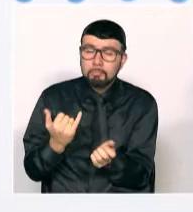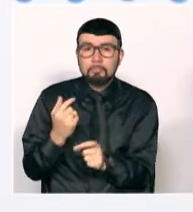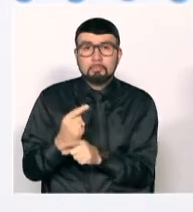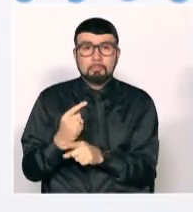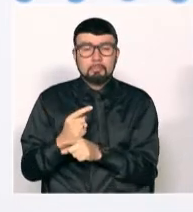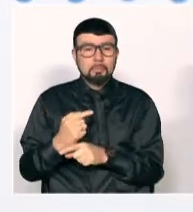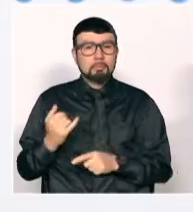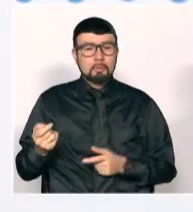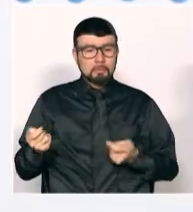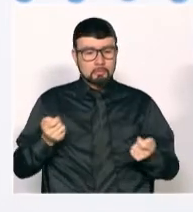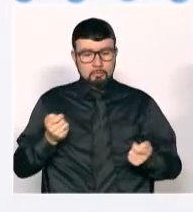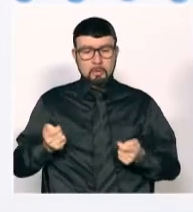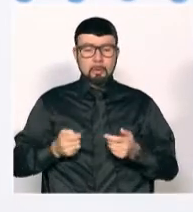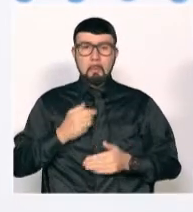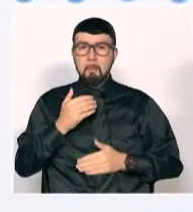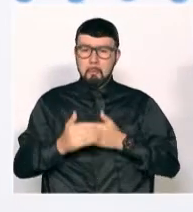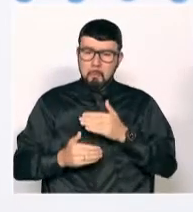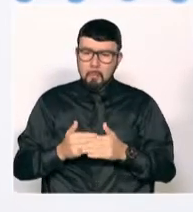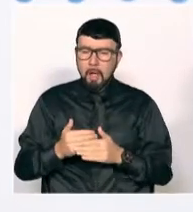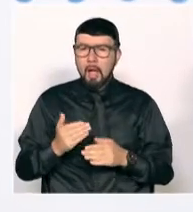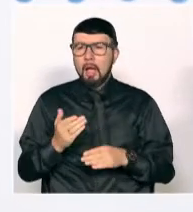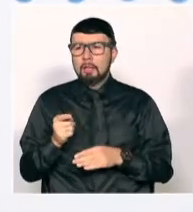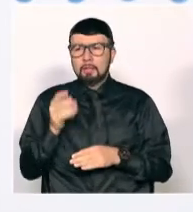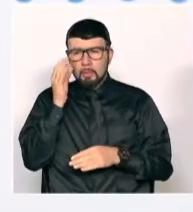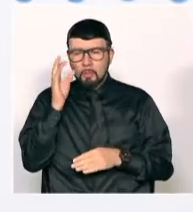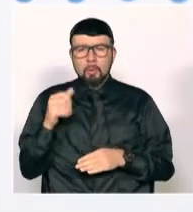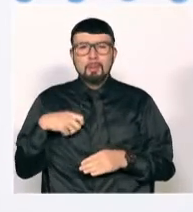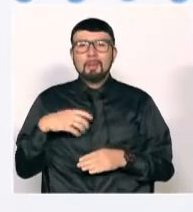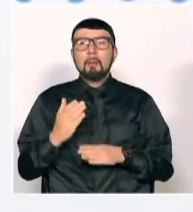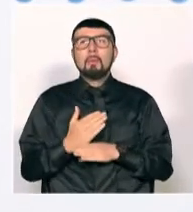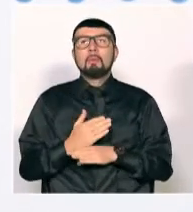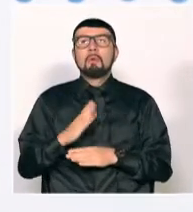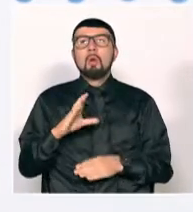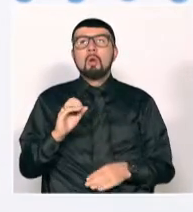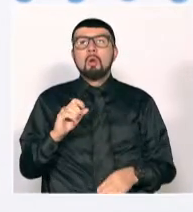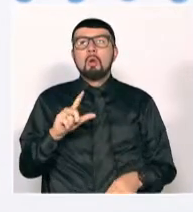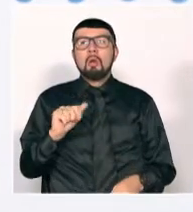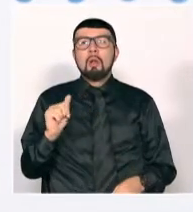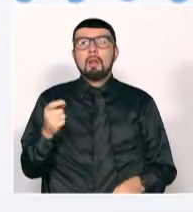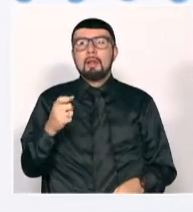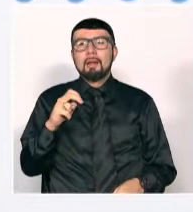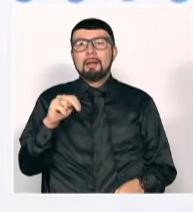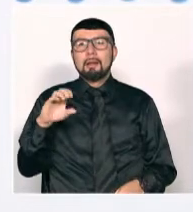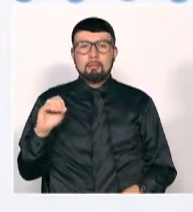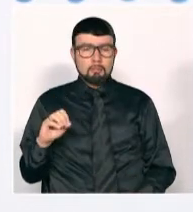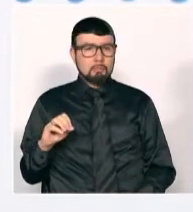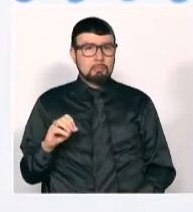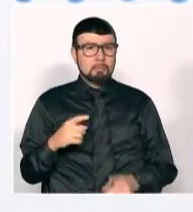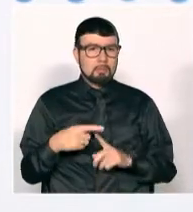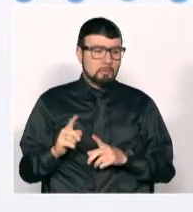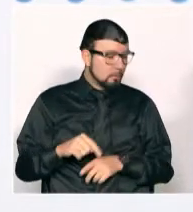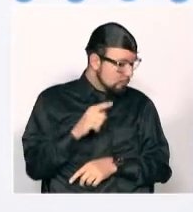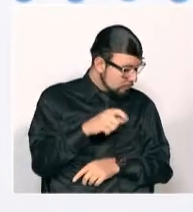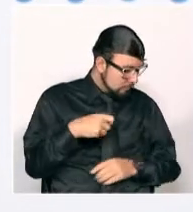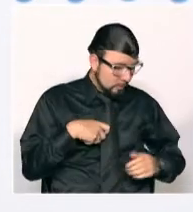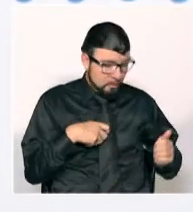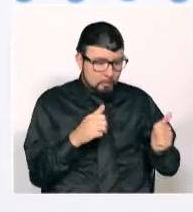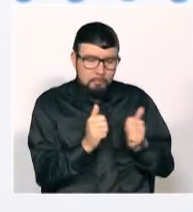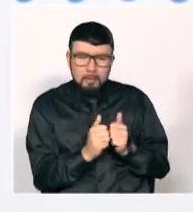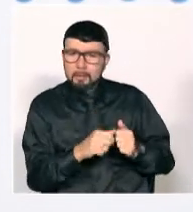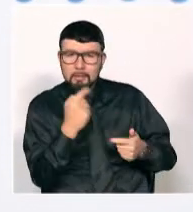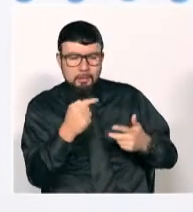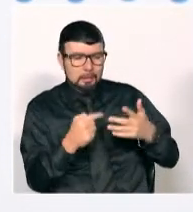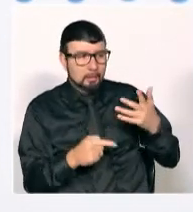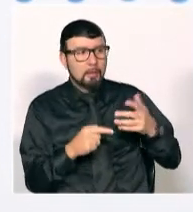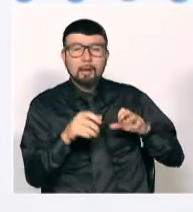problemas de colágeno. El doctor Okeson o la doctora Ánica, ellos tienen varias